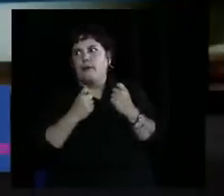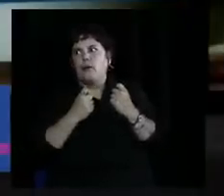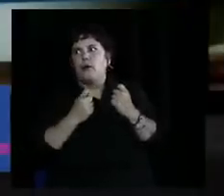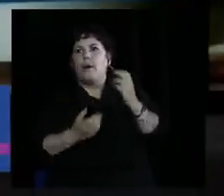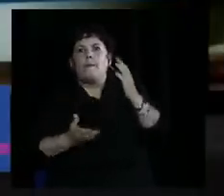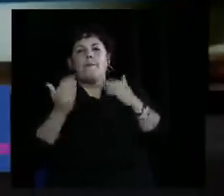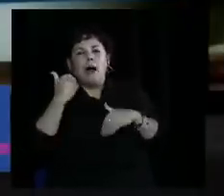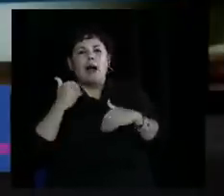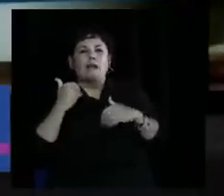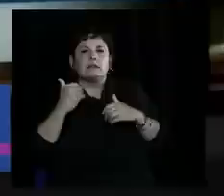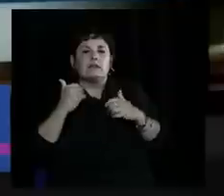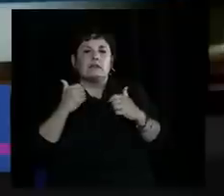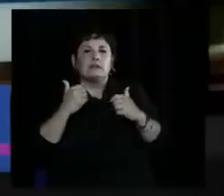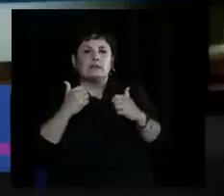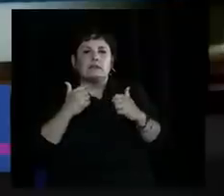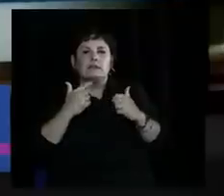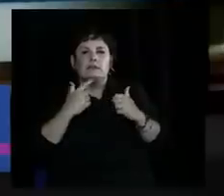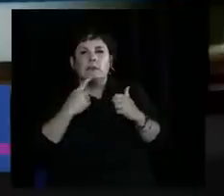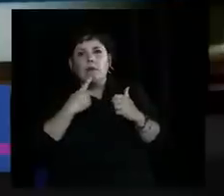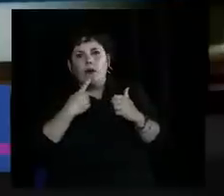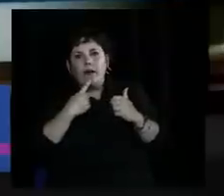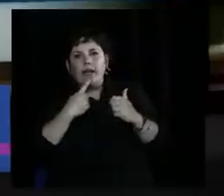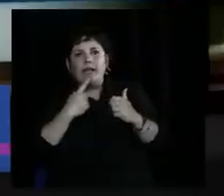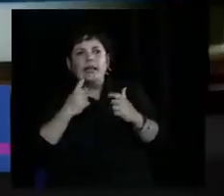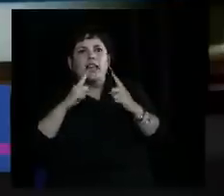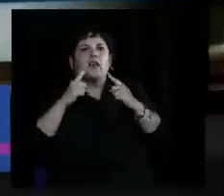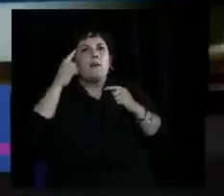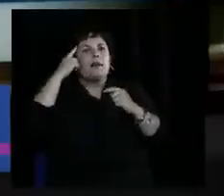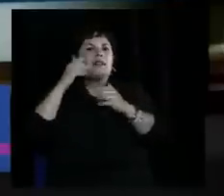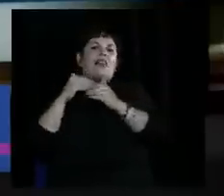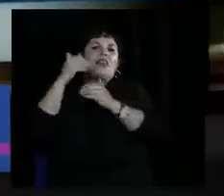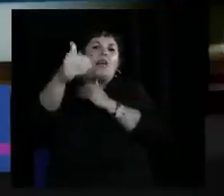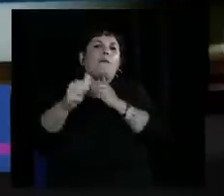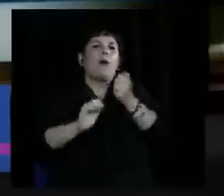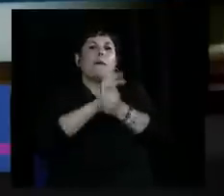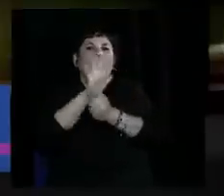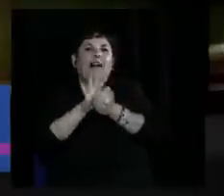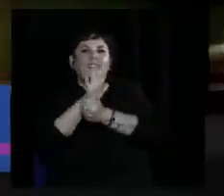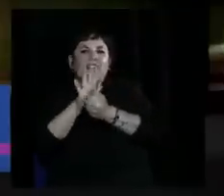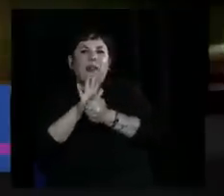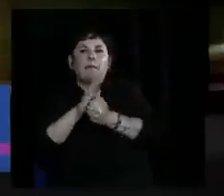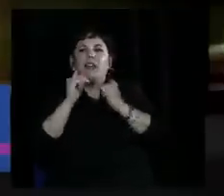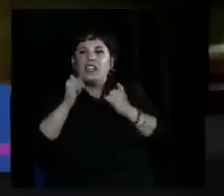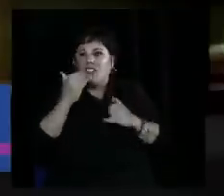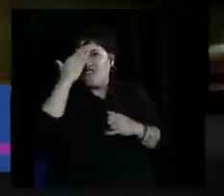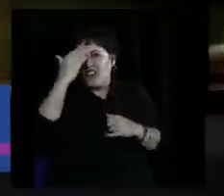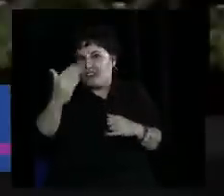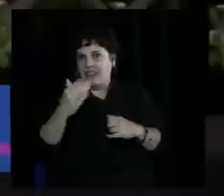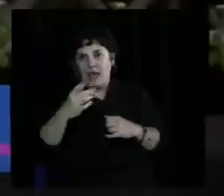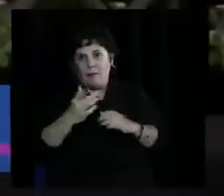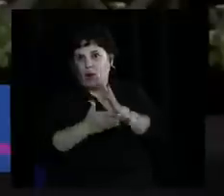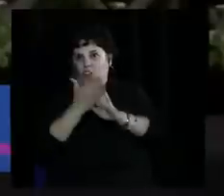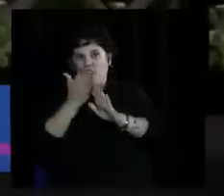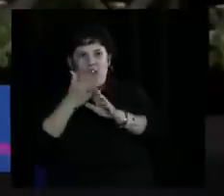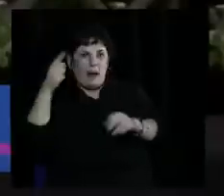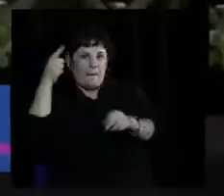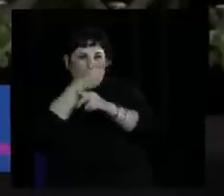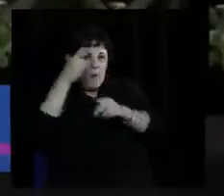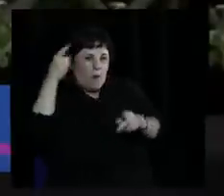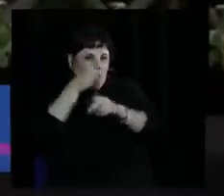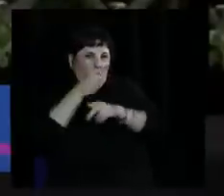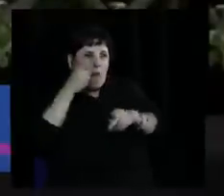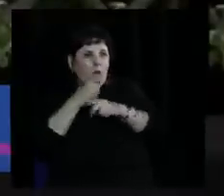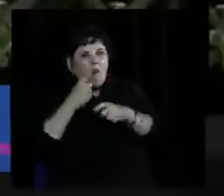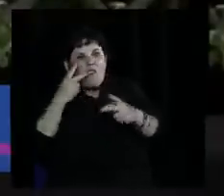más política, porque además hay que pensar en la pospandemia y el Frente Amplio va a atacar con más virulencia y va a fijarse más en lo